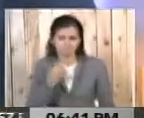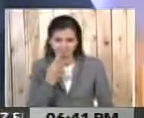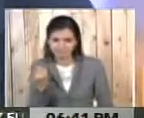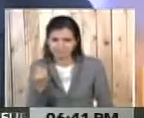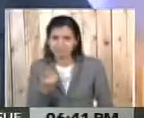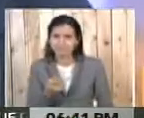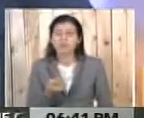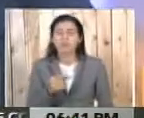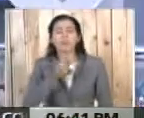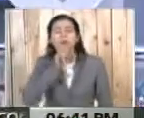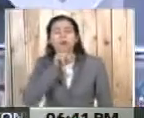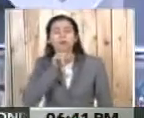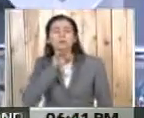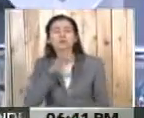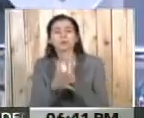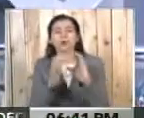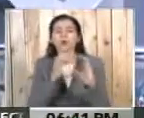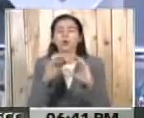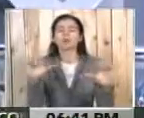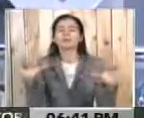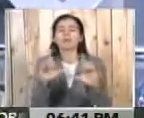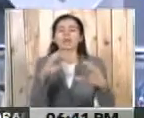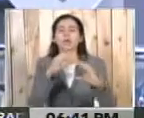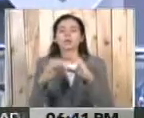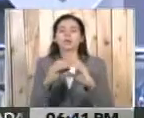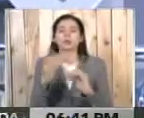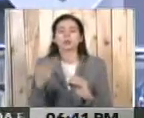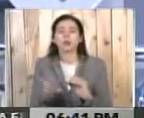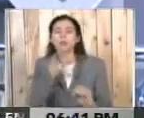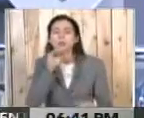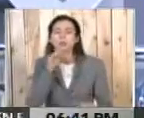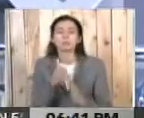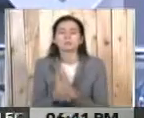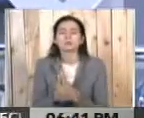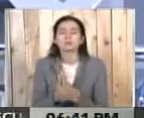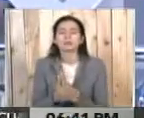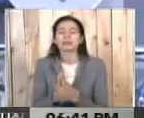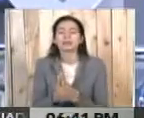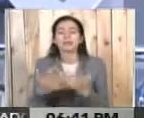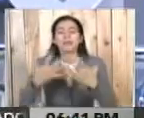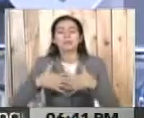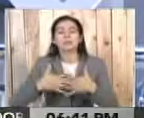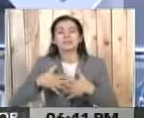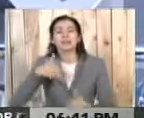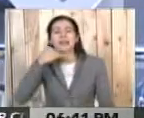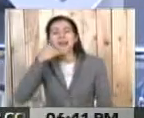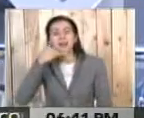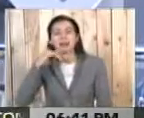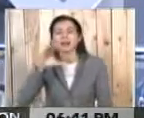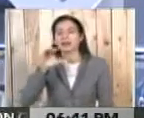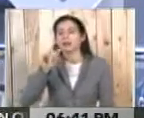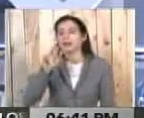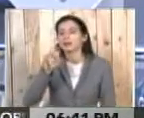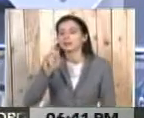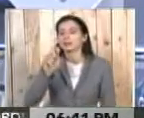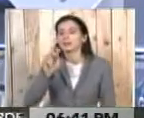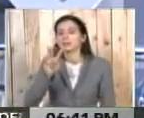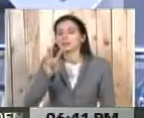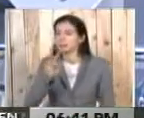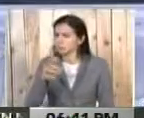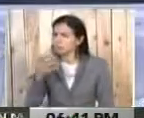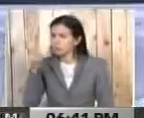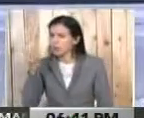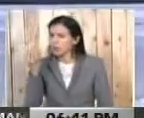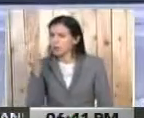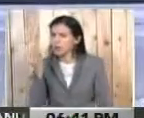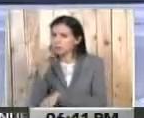hablamos de comunicaciones o telecomunicaciones, es muy importante hablar de CanTV. ¿No quiere o quiere la Asamblea Nacional colocar sus manos